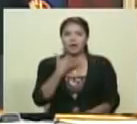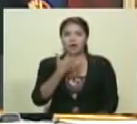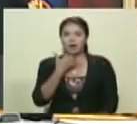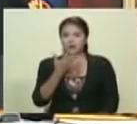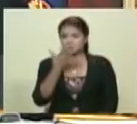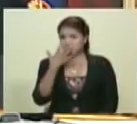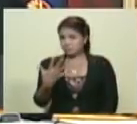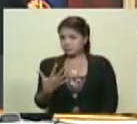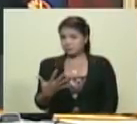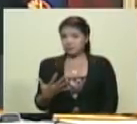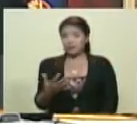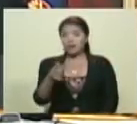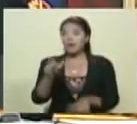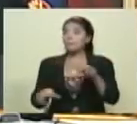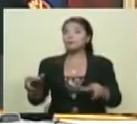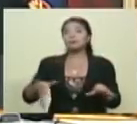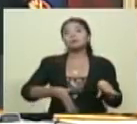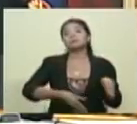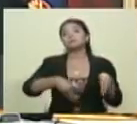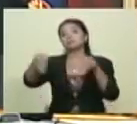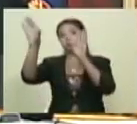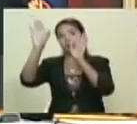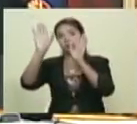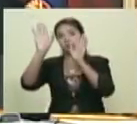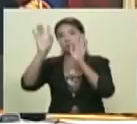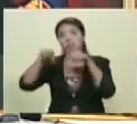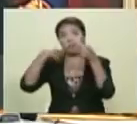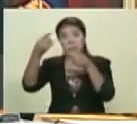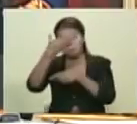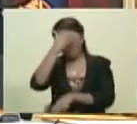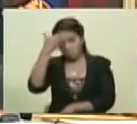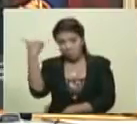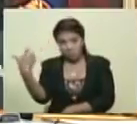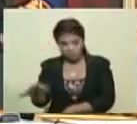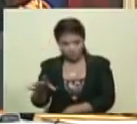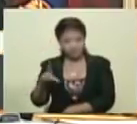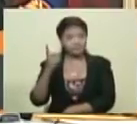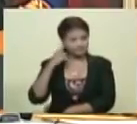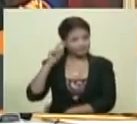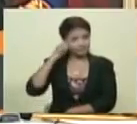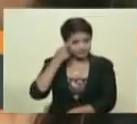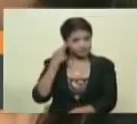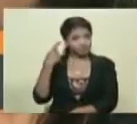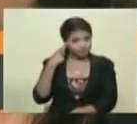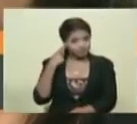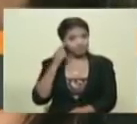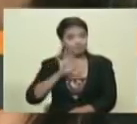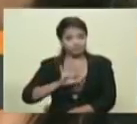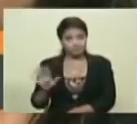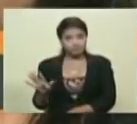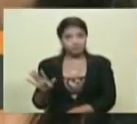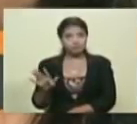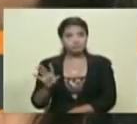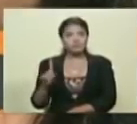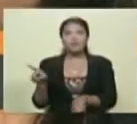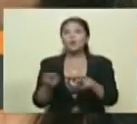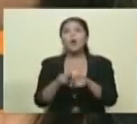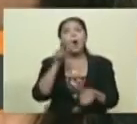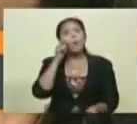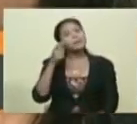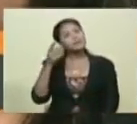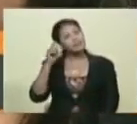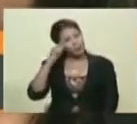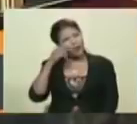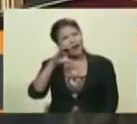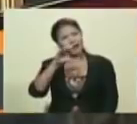inservible para quienes se la llevaron. Y quedará en el olvido, acuérdate. Quedará como Carlos Ortega, ¿se acuerdan de